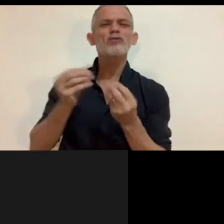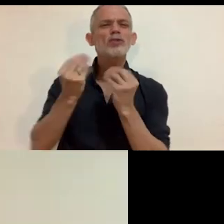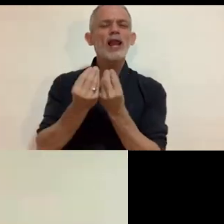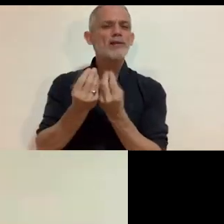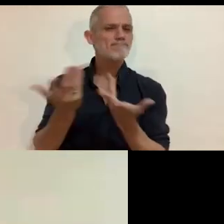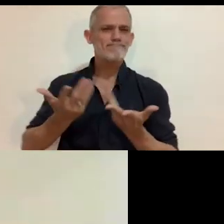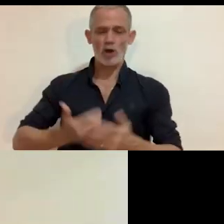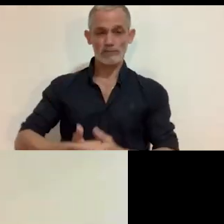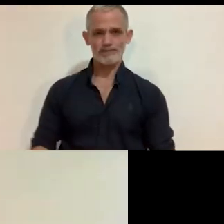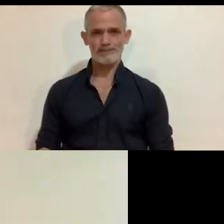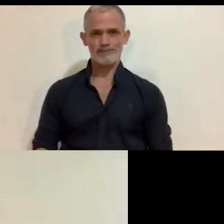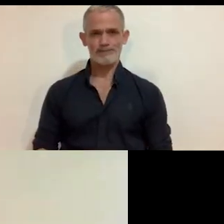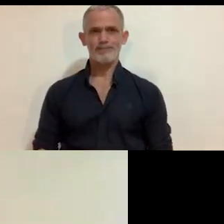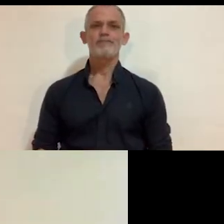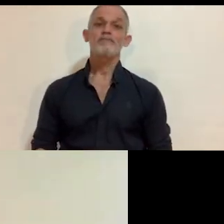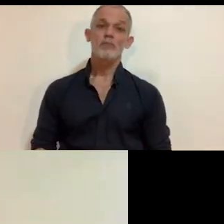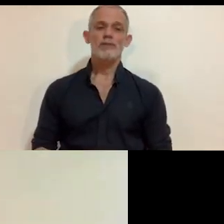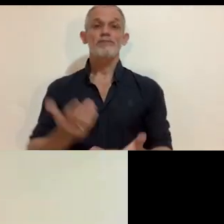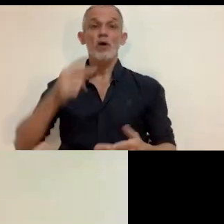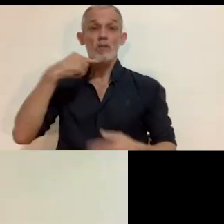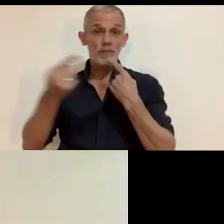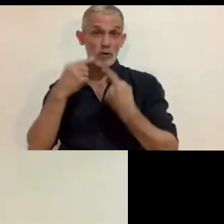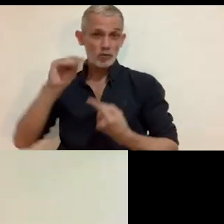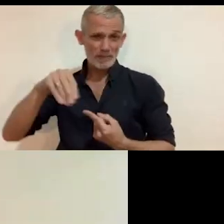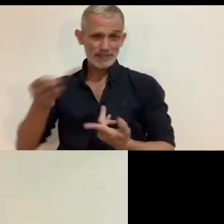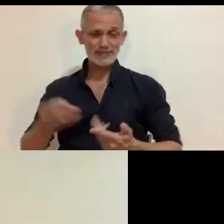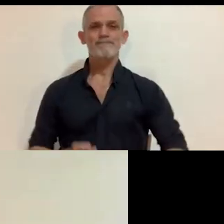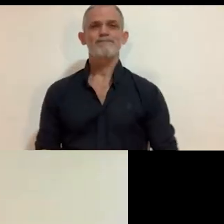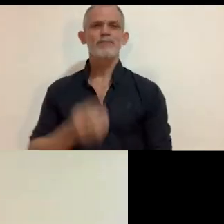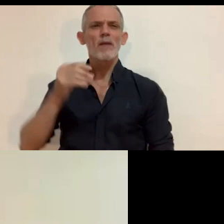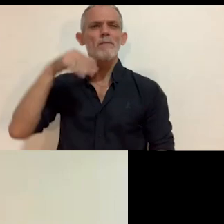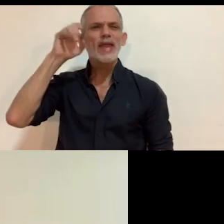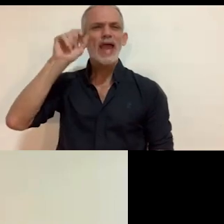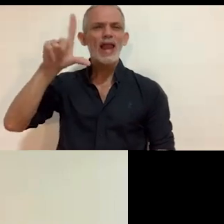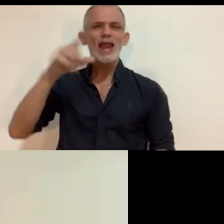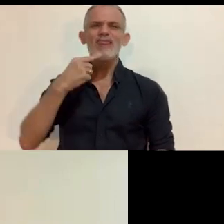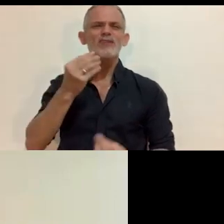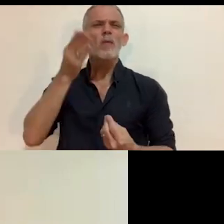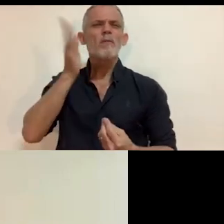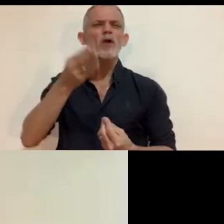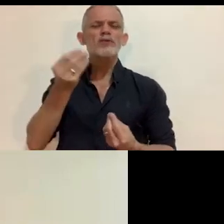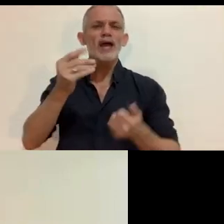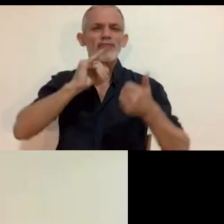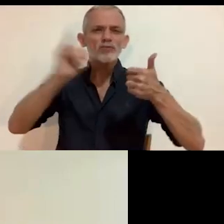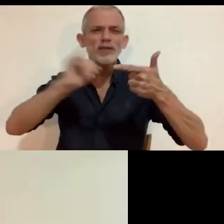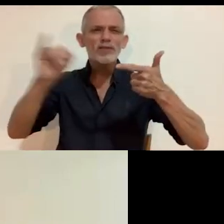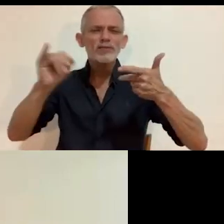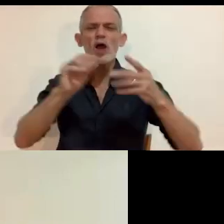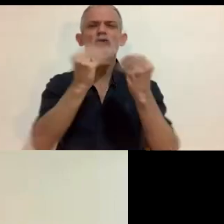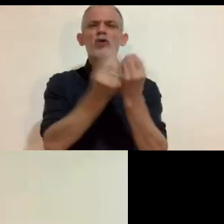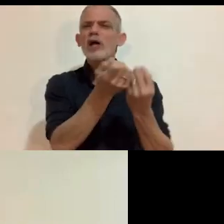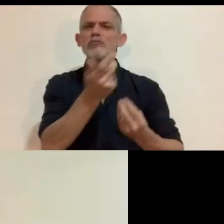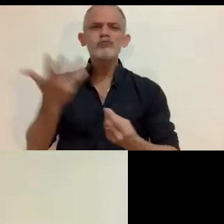Bueno, tenemos otra pregunta de Miguel que dice, ¿qué porcentaje de denuncias sobre base presuntas prosperan, comparando con